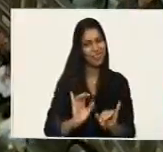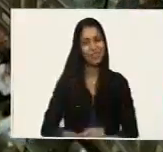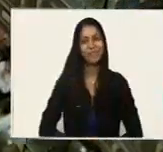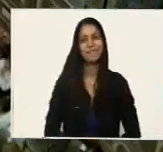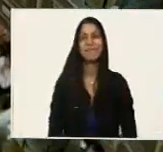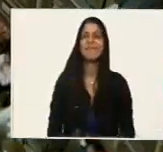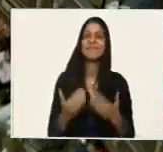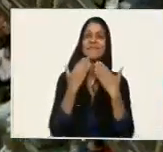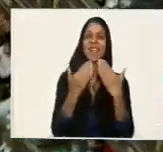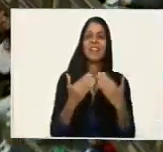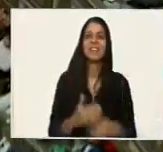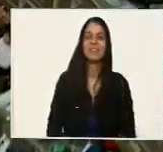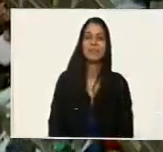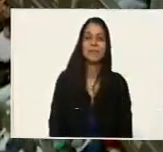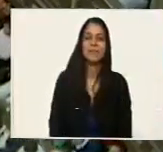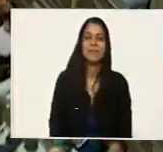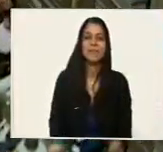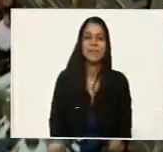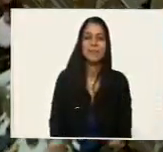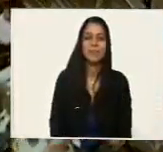Muchas gracias, camarada.